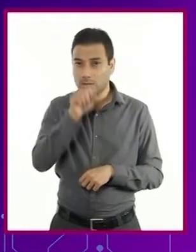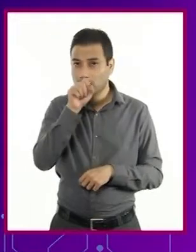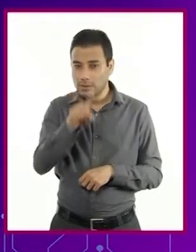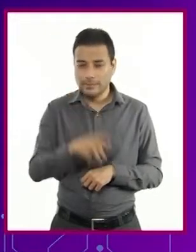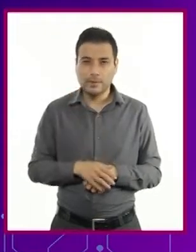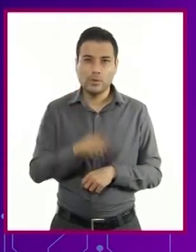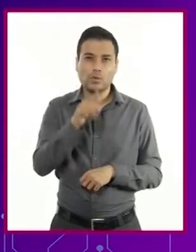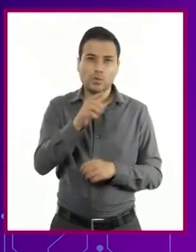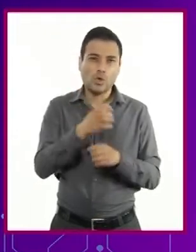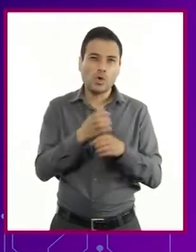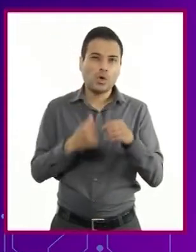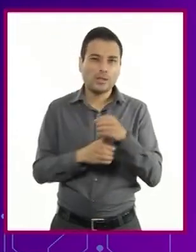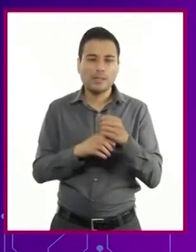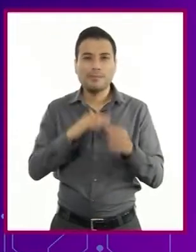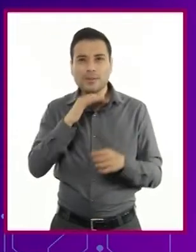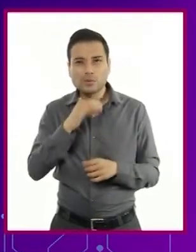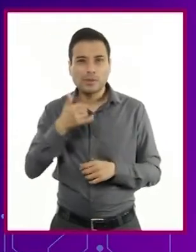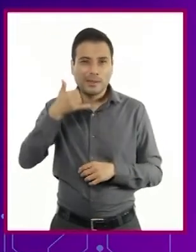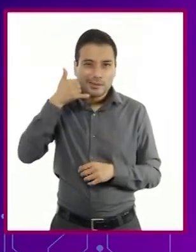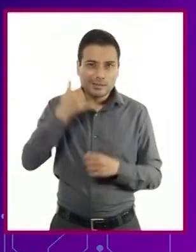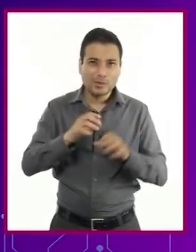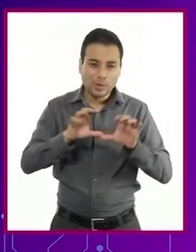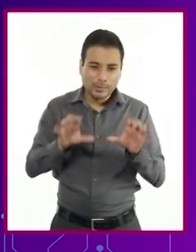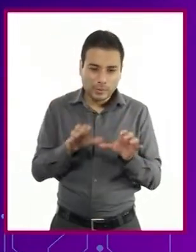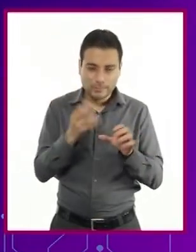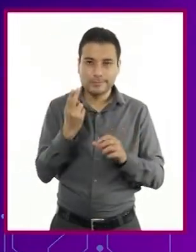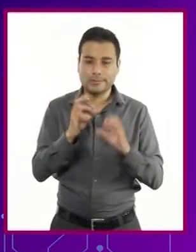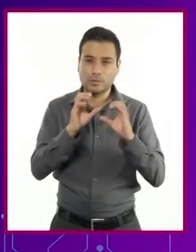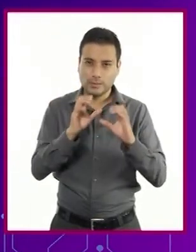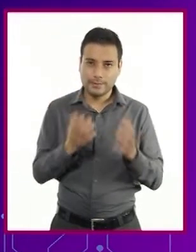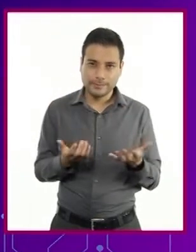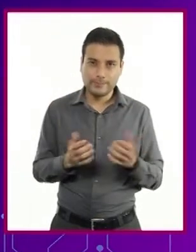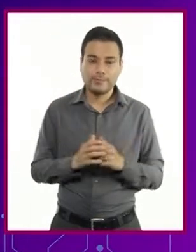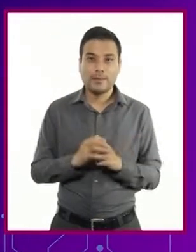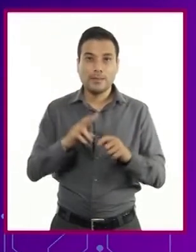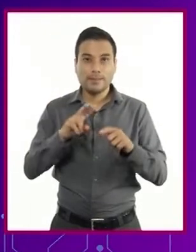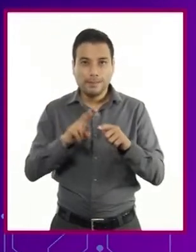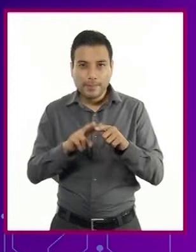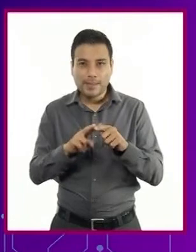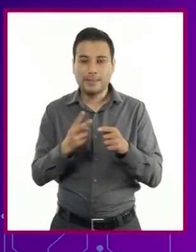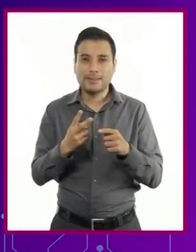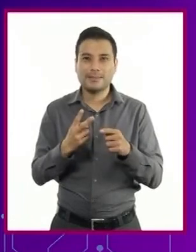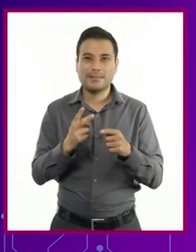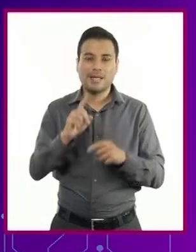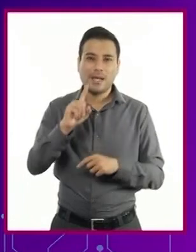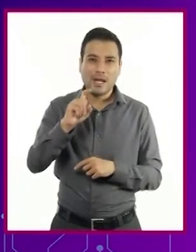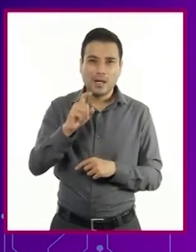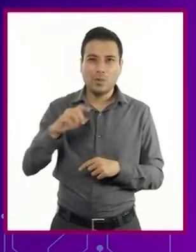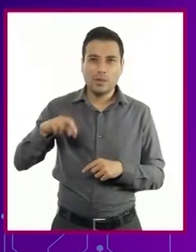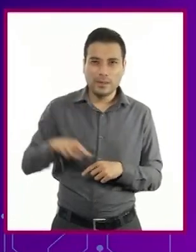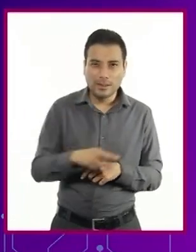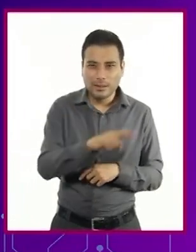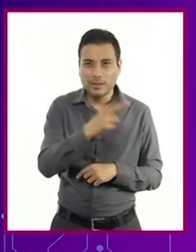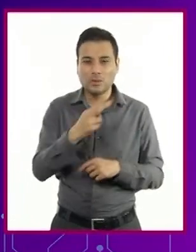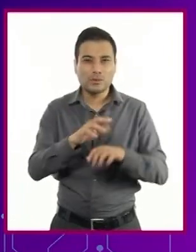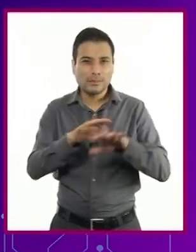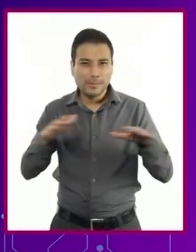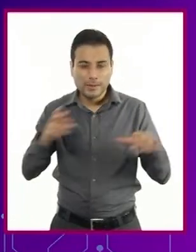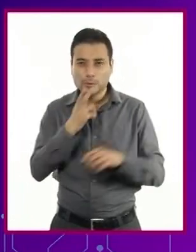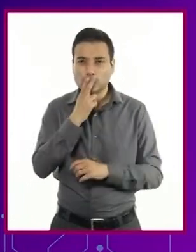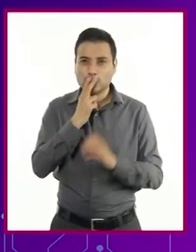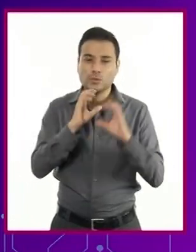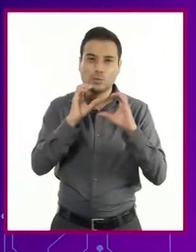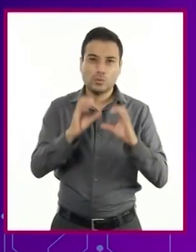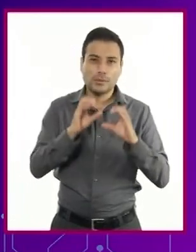y electrónicos. Conservar nuestros parques, áreas naturales, ríos y mantos acuíferos. Utilizar fuentes de